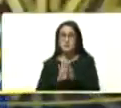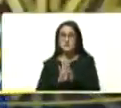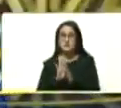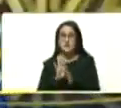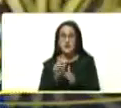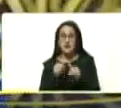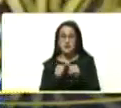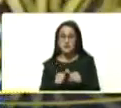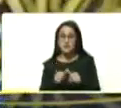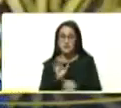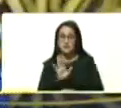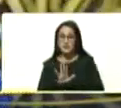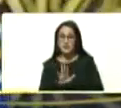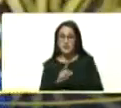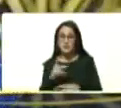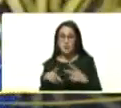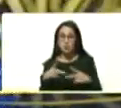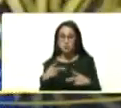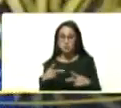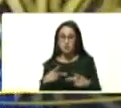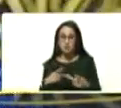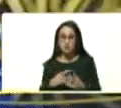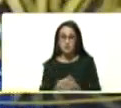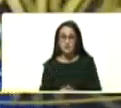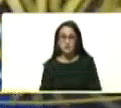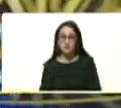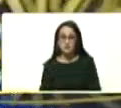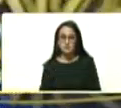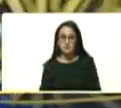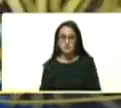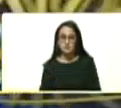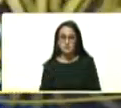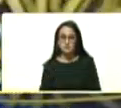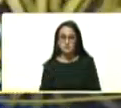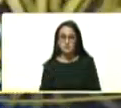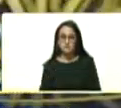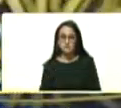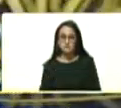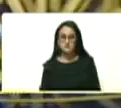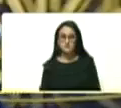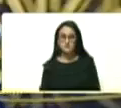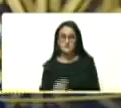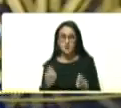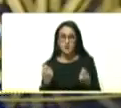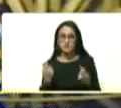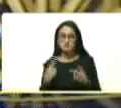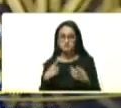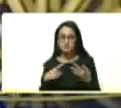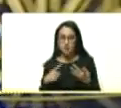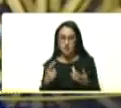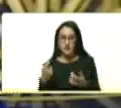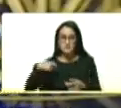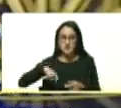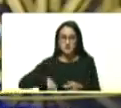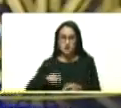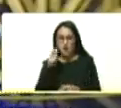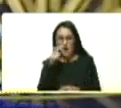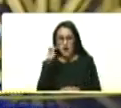avanzar. En la producción, en la promoción de las inversiones, en el